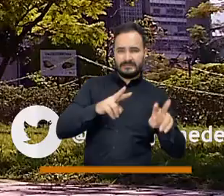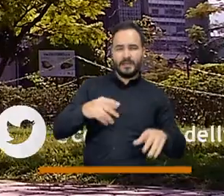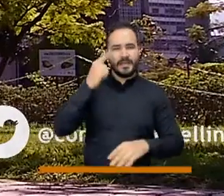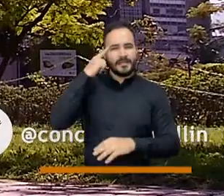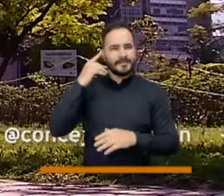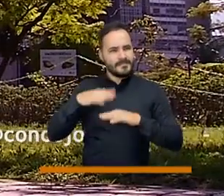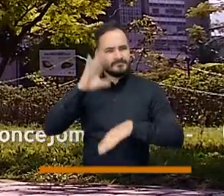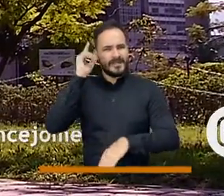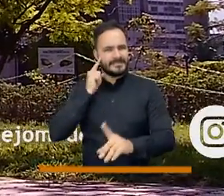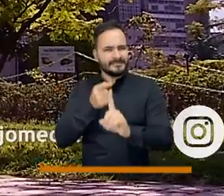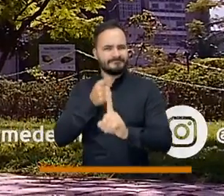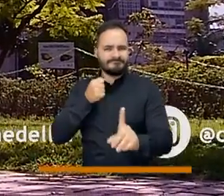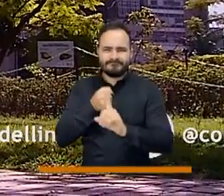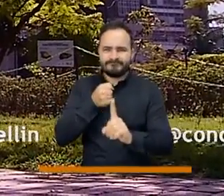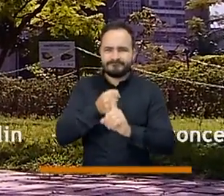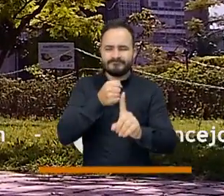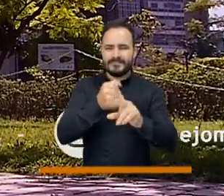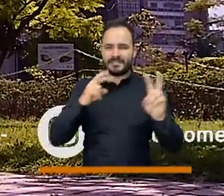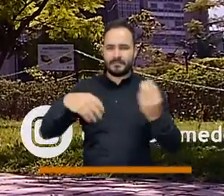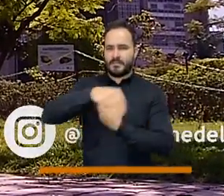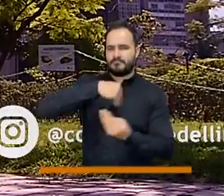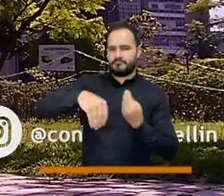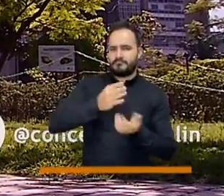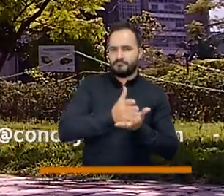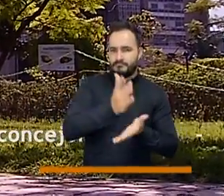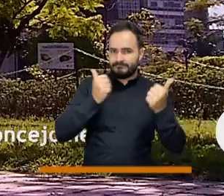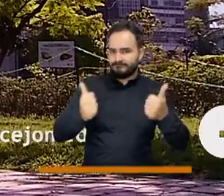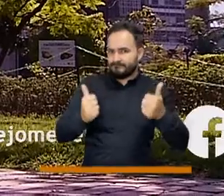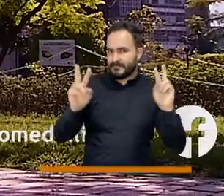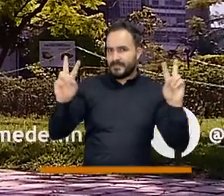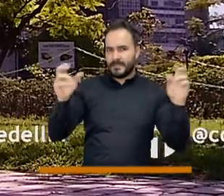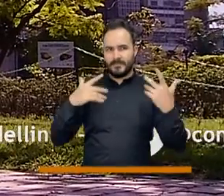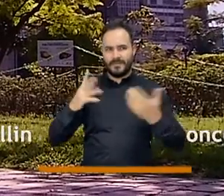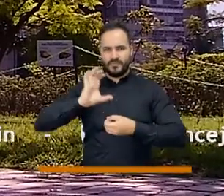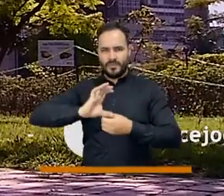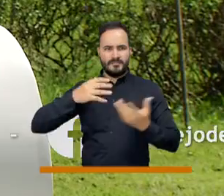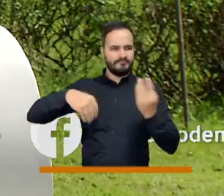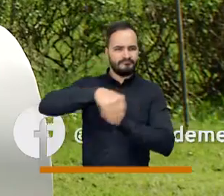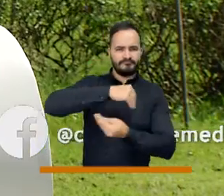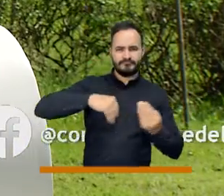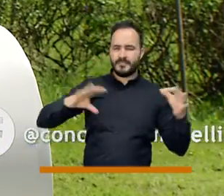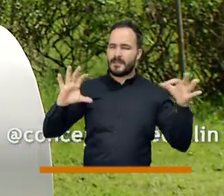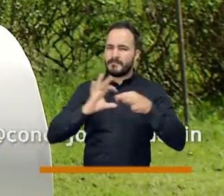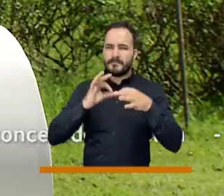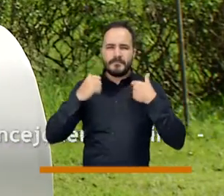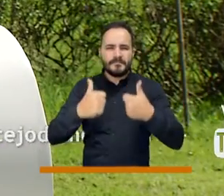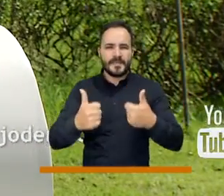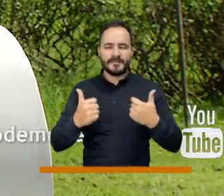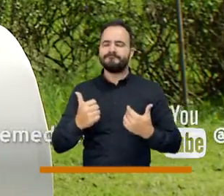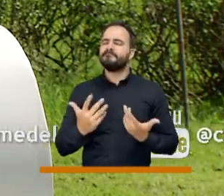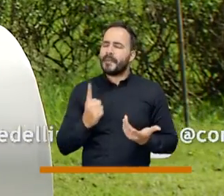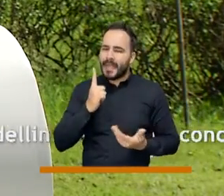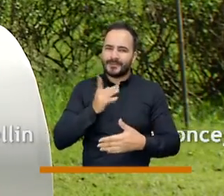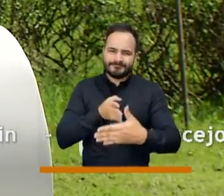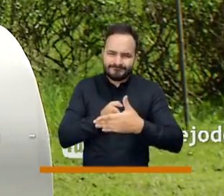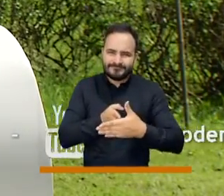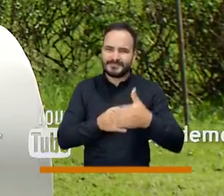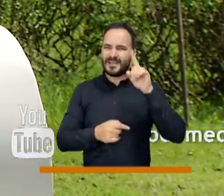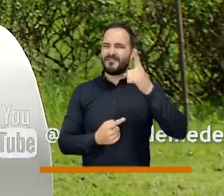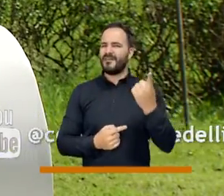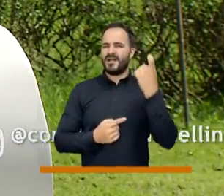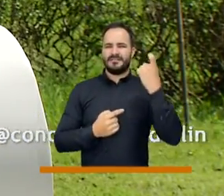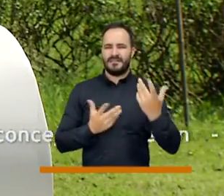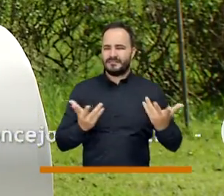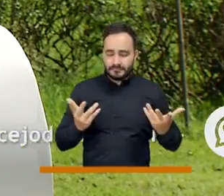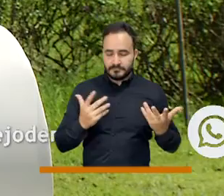sostenibles como ciudad y como sociedad. ¿Qué hace falta para avanzar en esa sostenibilidad? ¿Cuáles son los obstáculos